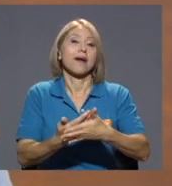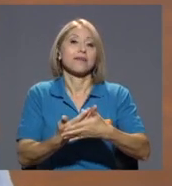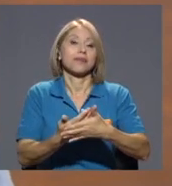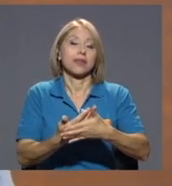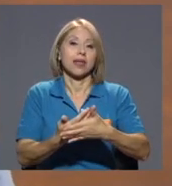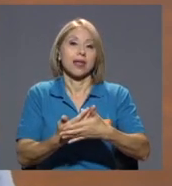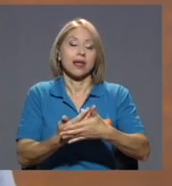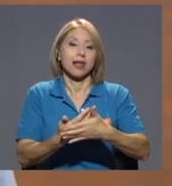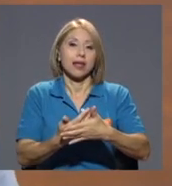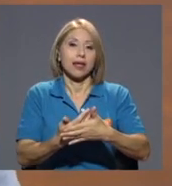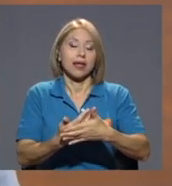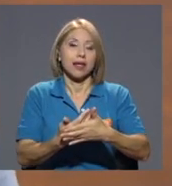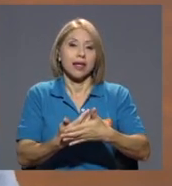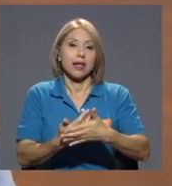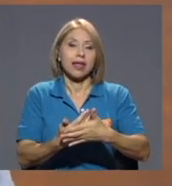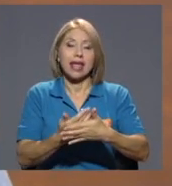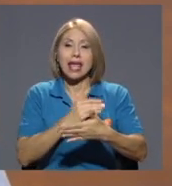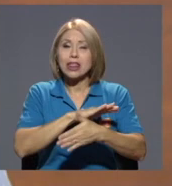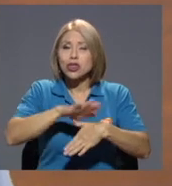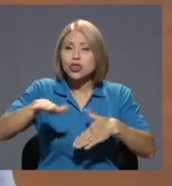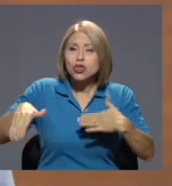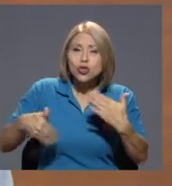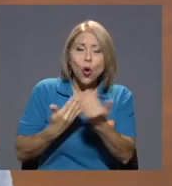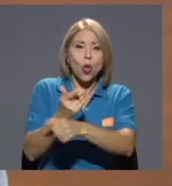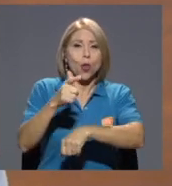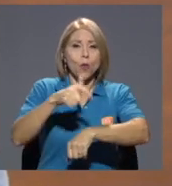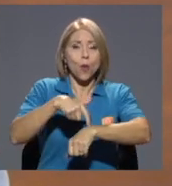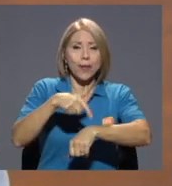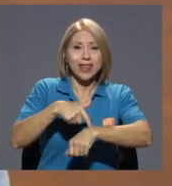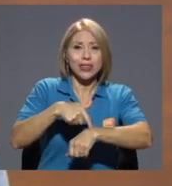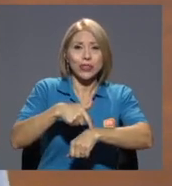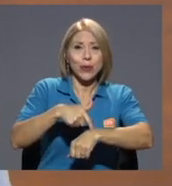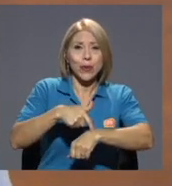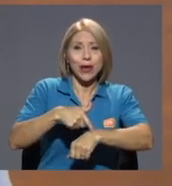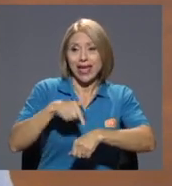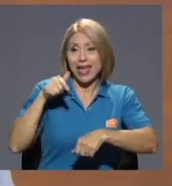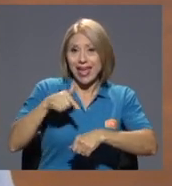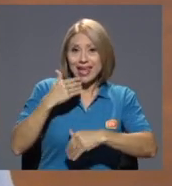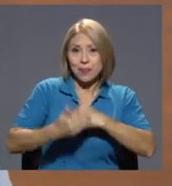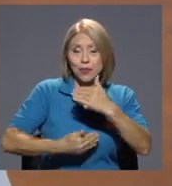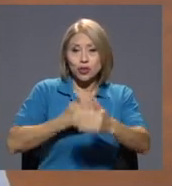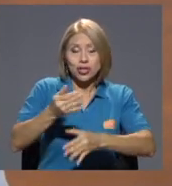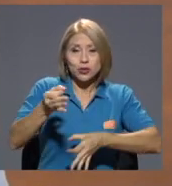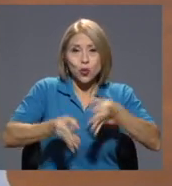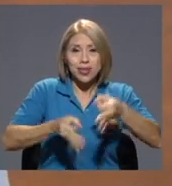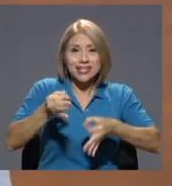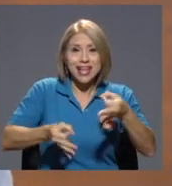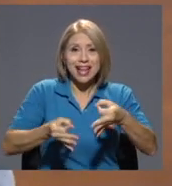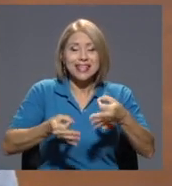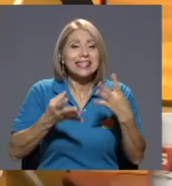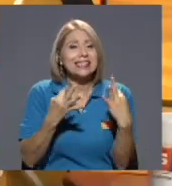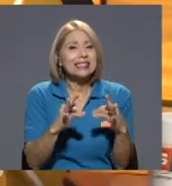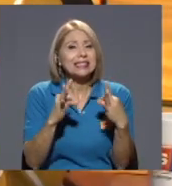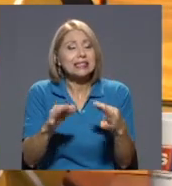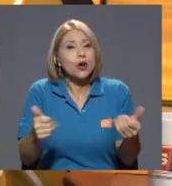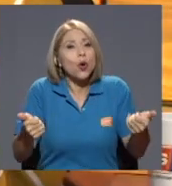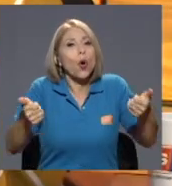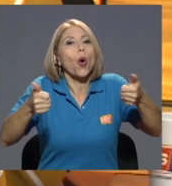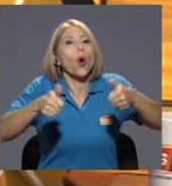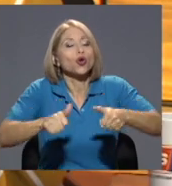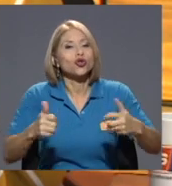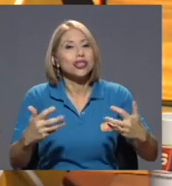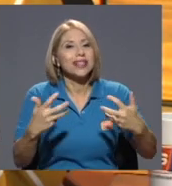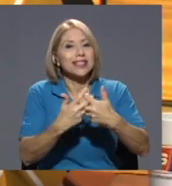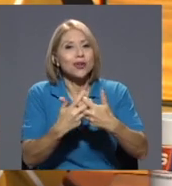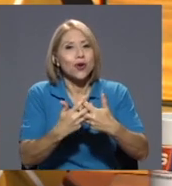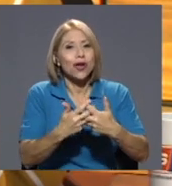que en todo momento en ese proceso judicial se buscó la conciliación eso lo destacan como